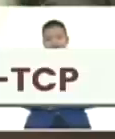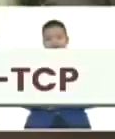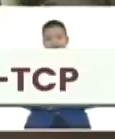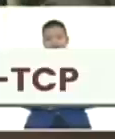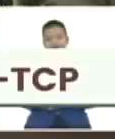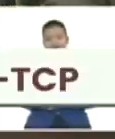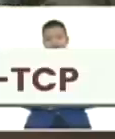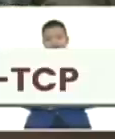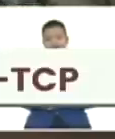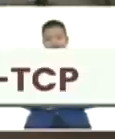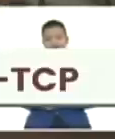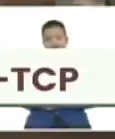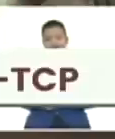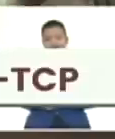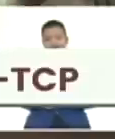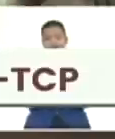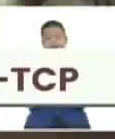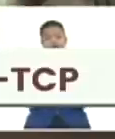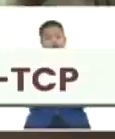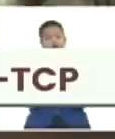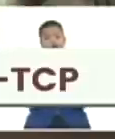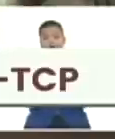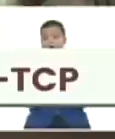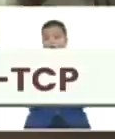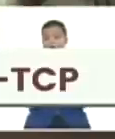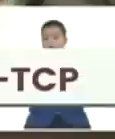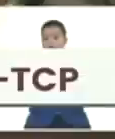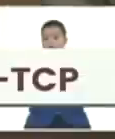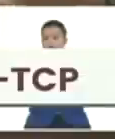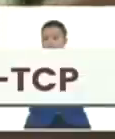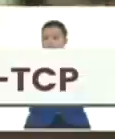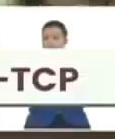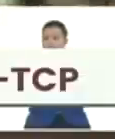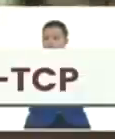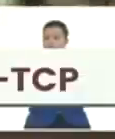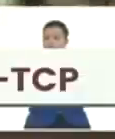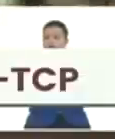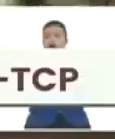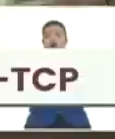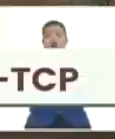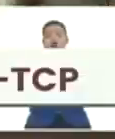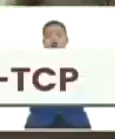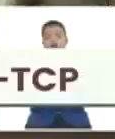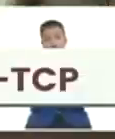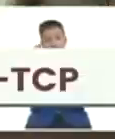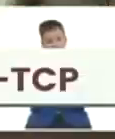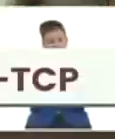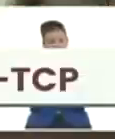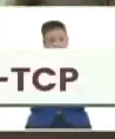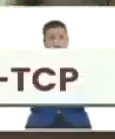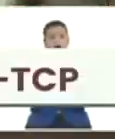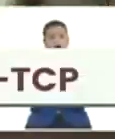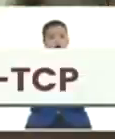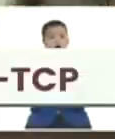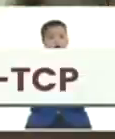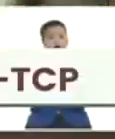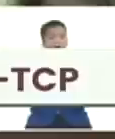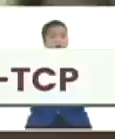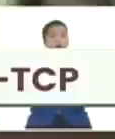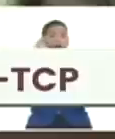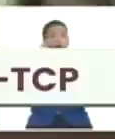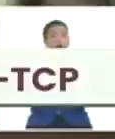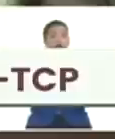Todos acordamos estos principios y necesitamos una posición común sobre si debemos ir a la cumbre o no ir a